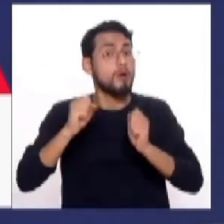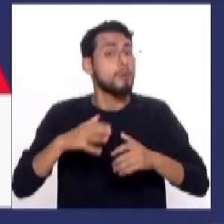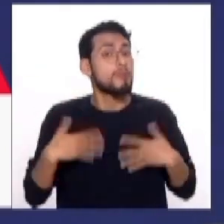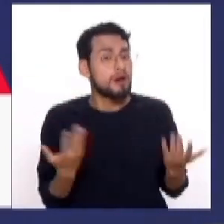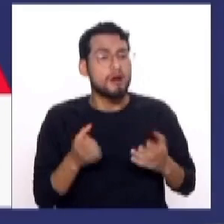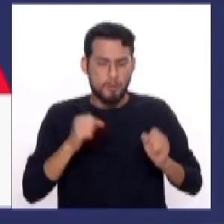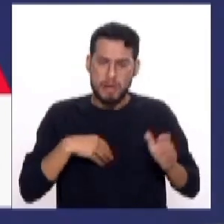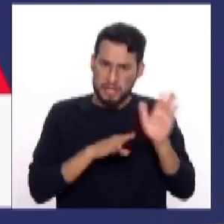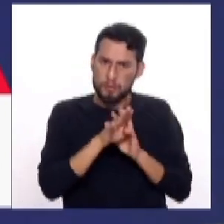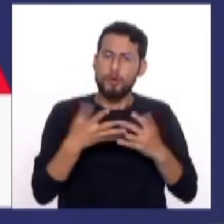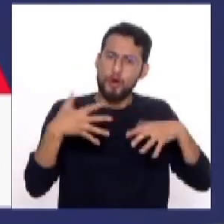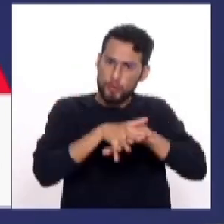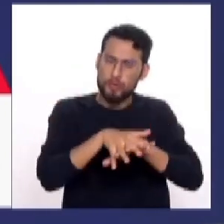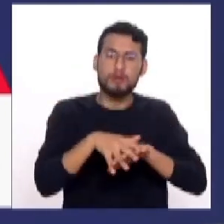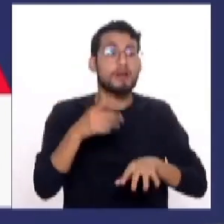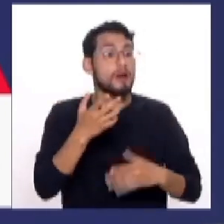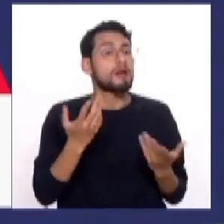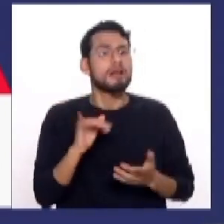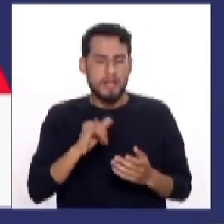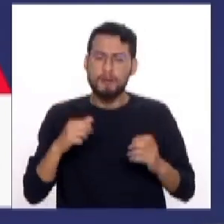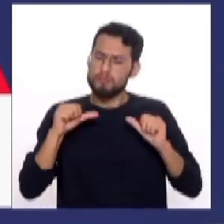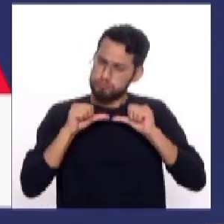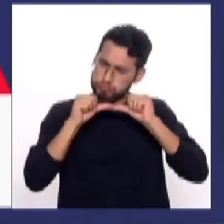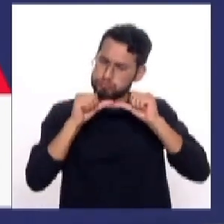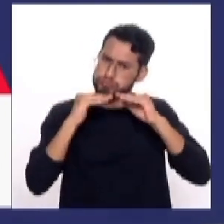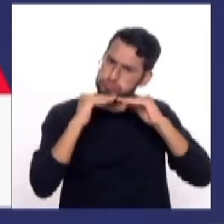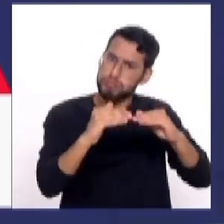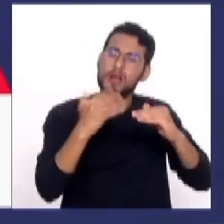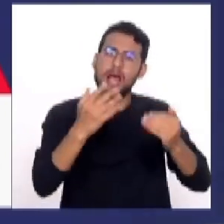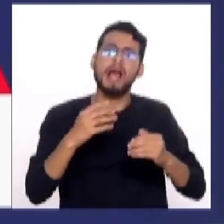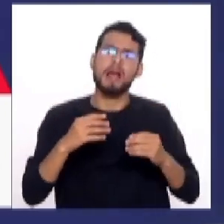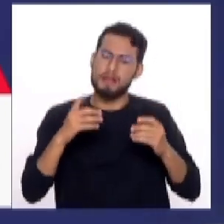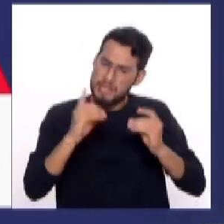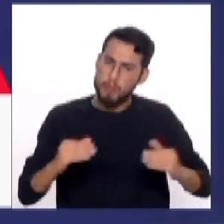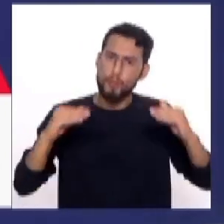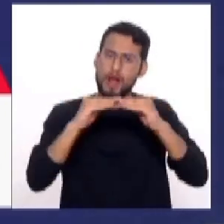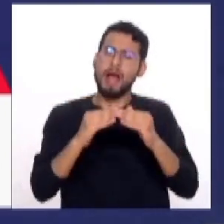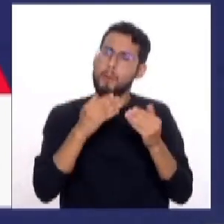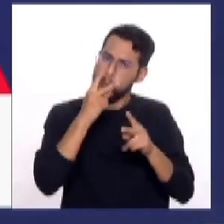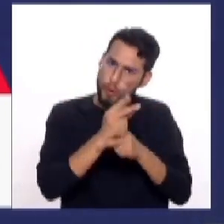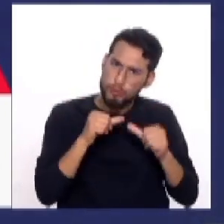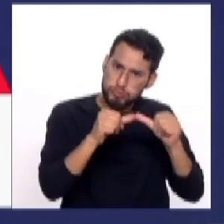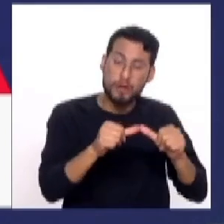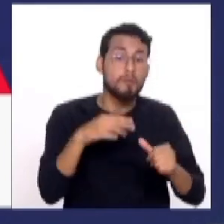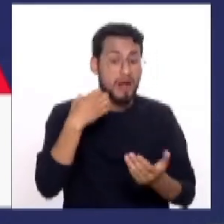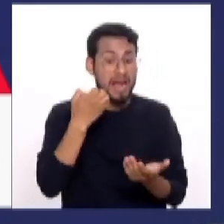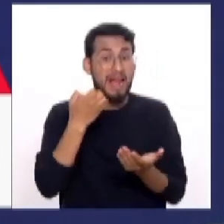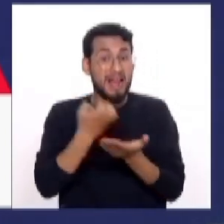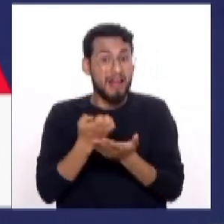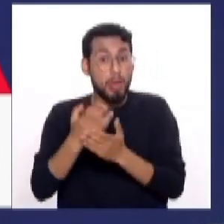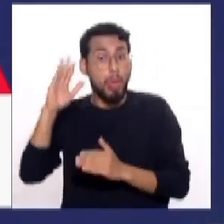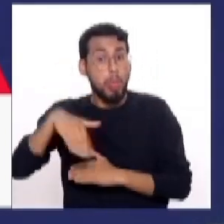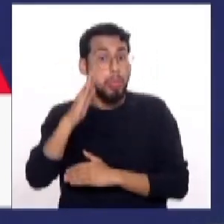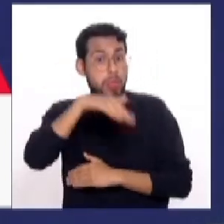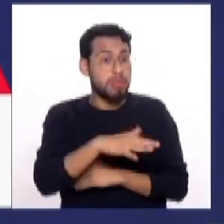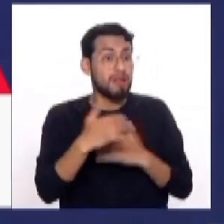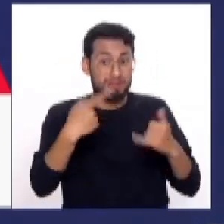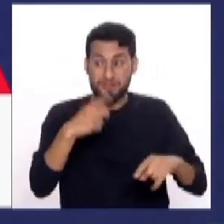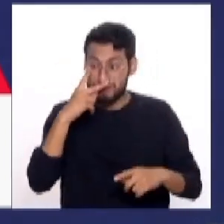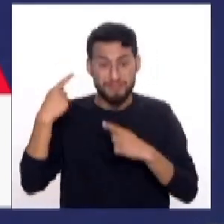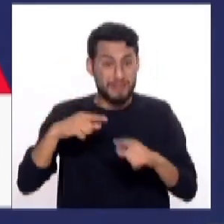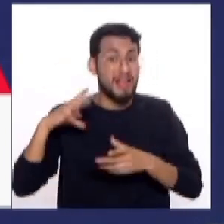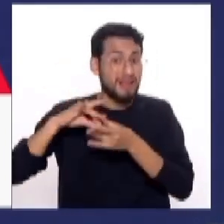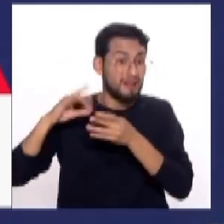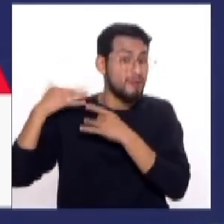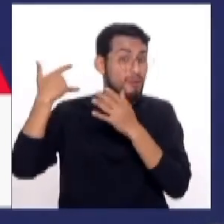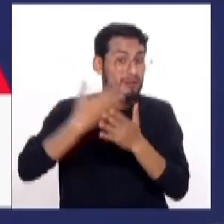justamente tener un desarrollo más inclusivo y para la estabilidad y garantía de la Democracia que con economías frágiles como hemos visto a lo largo de la